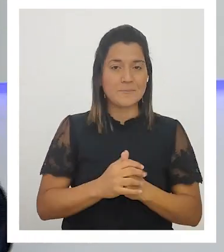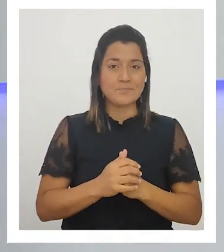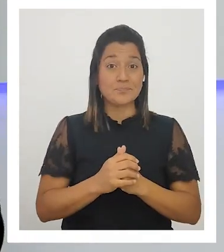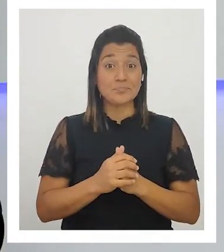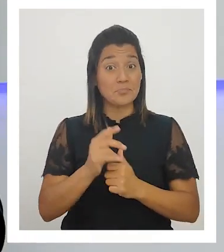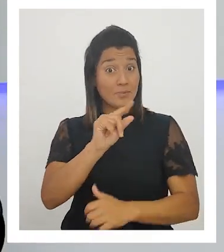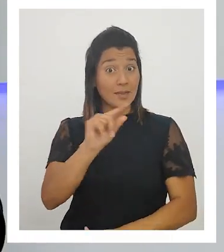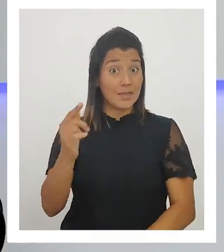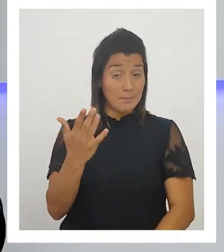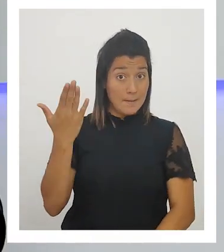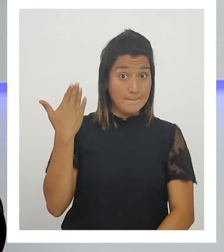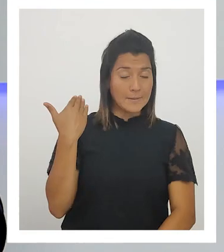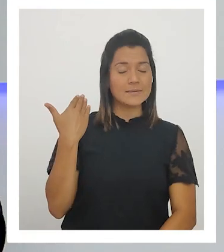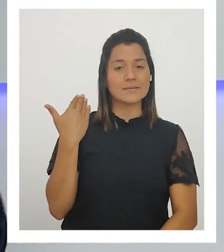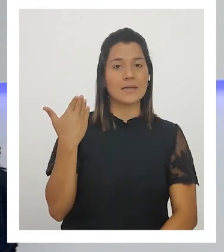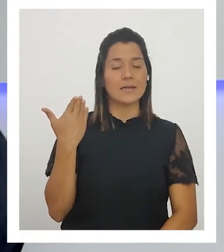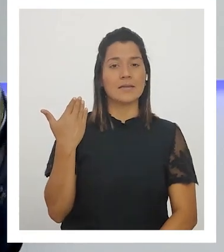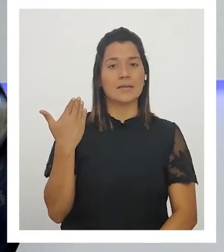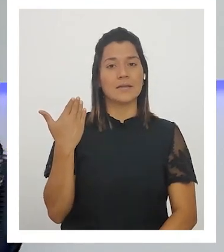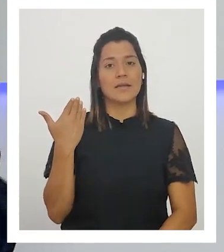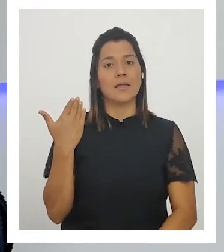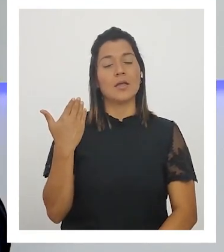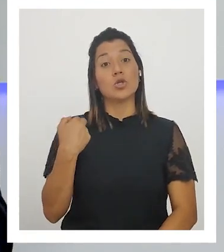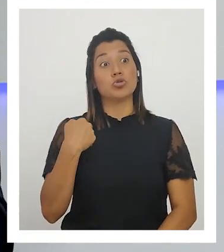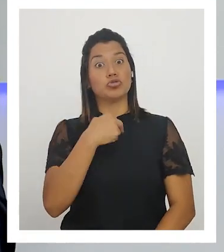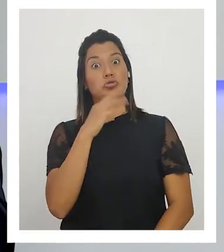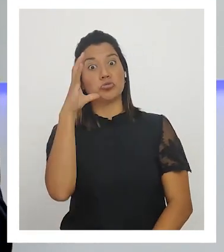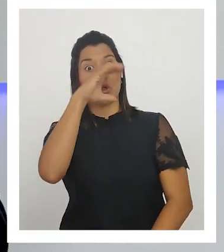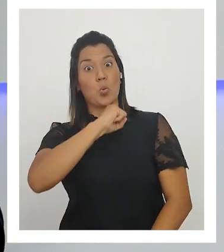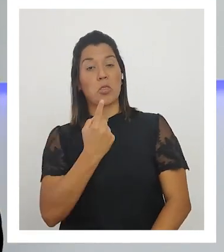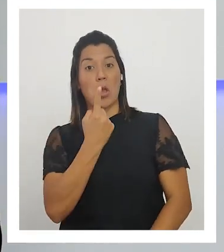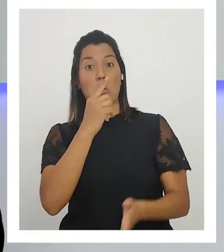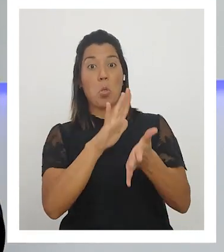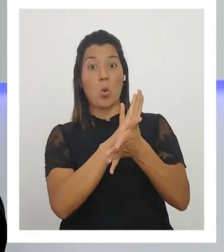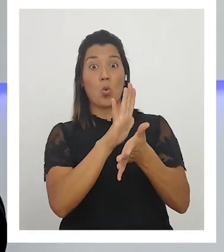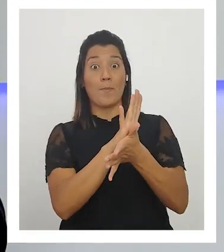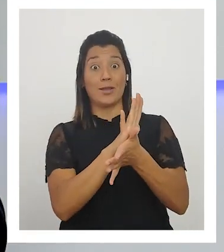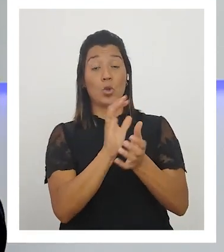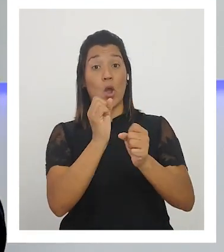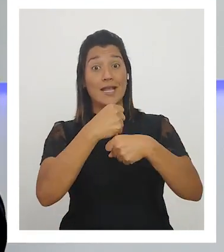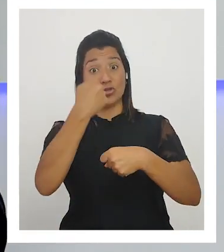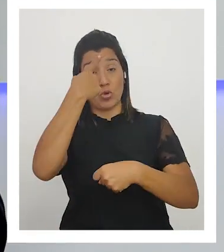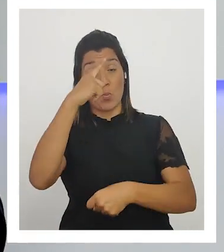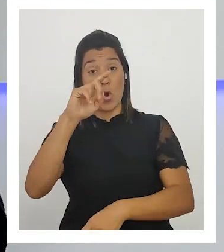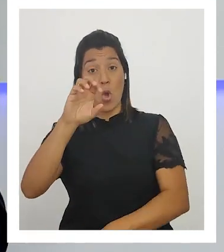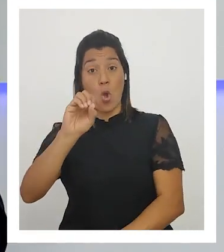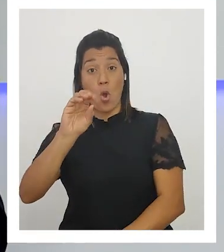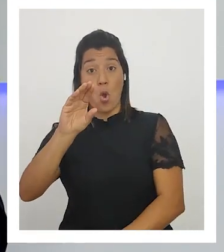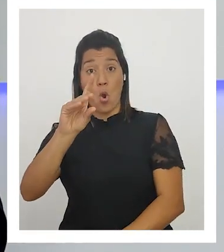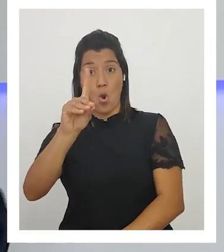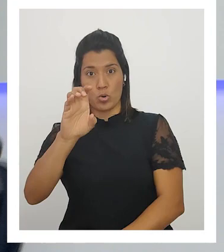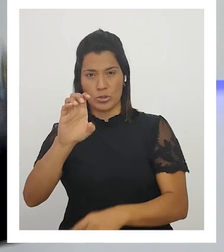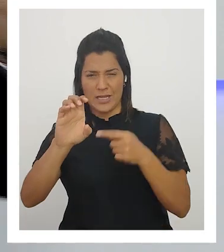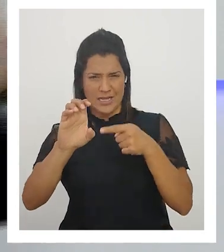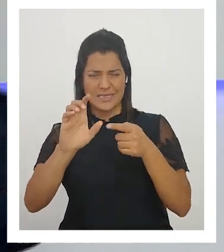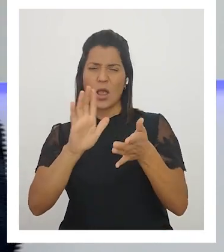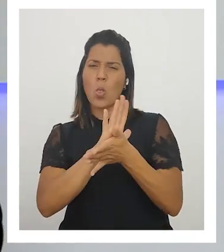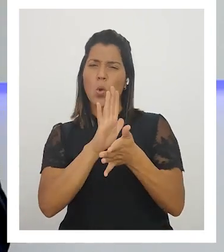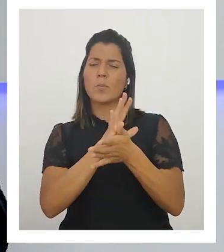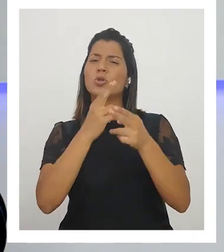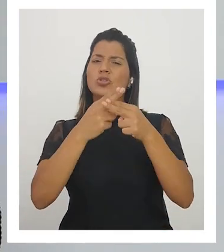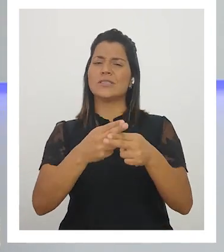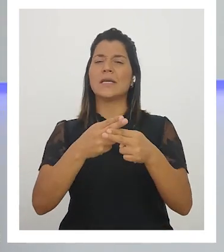la semana pasada nos enteramos de un documento de la OSD que se llama el documento sobre